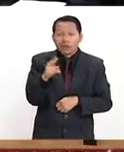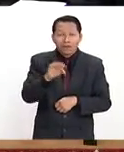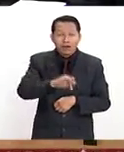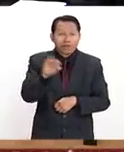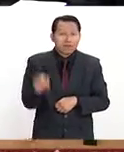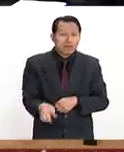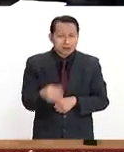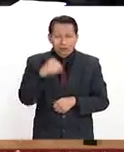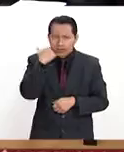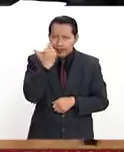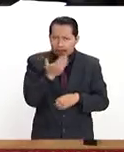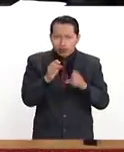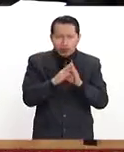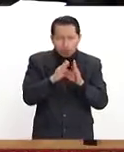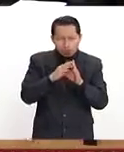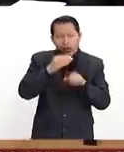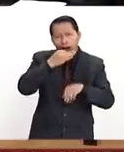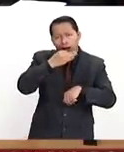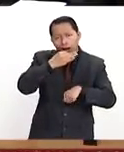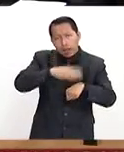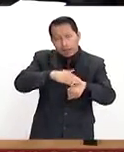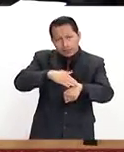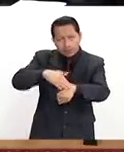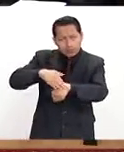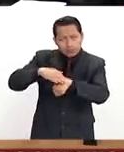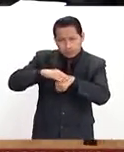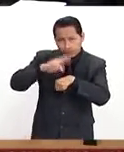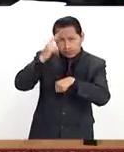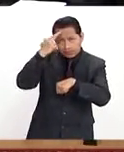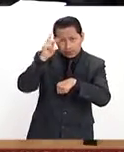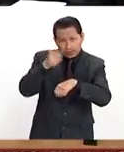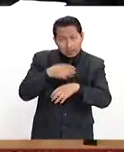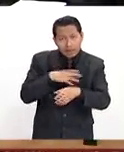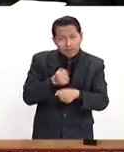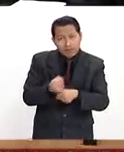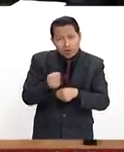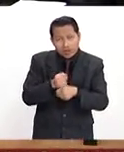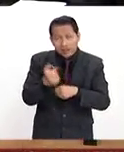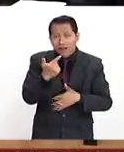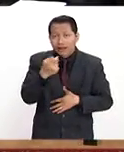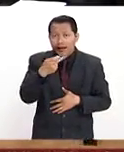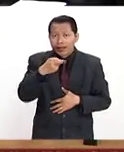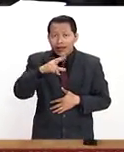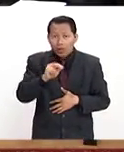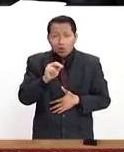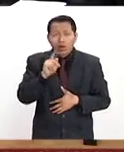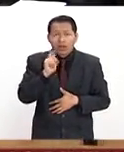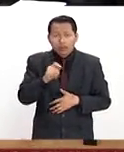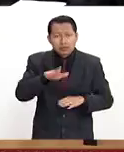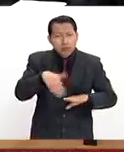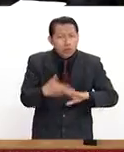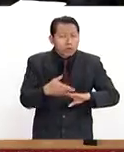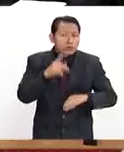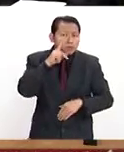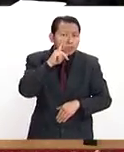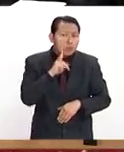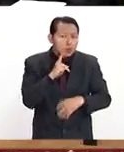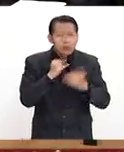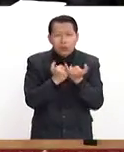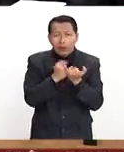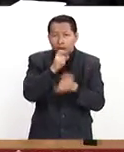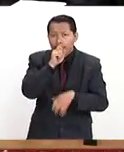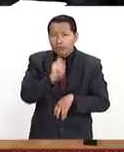que intenta pues recordarnos que hay una violencia de género, que hay violencia contra las mujeres y se